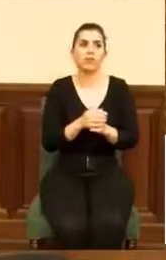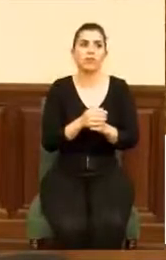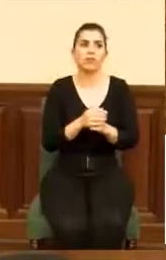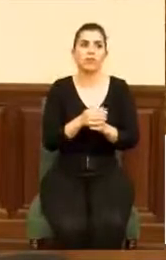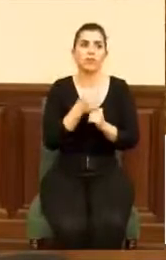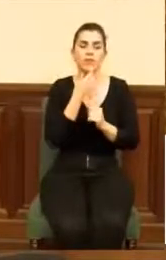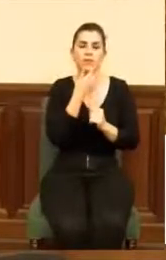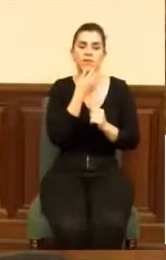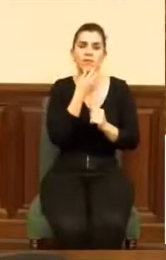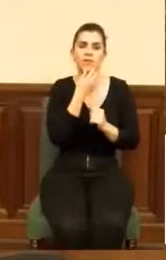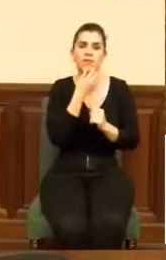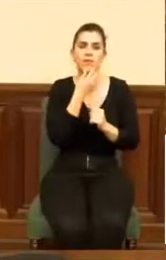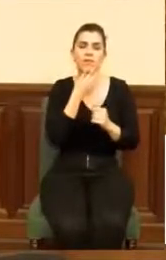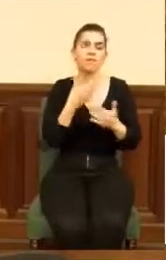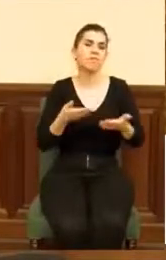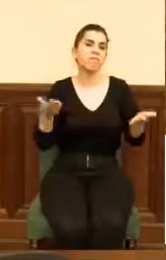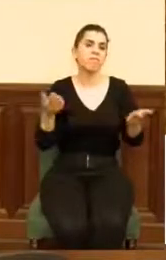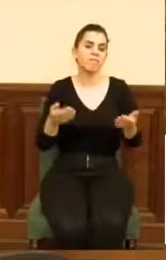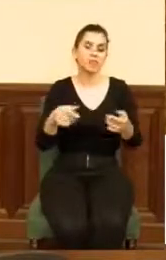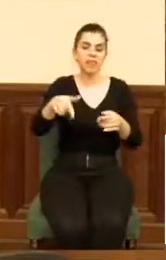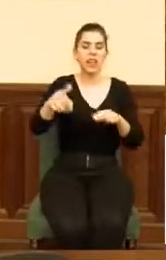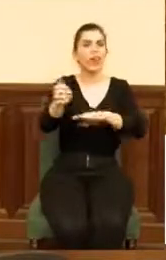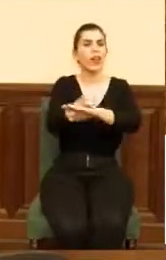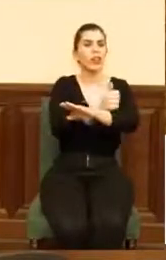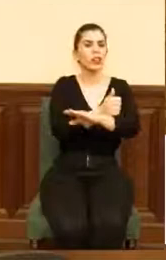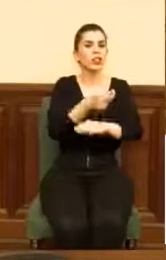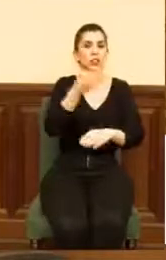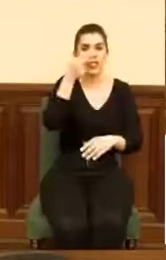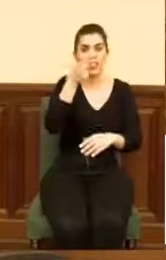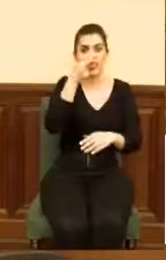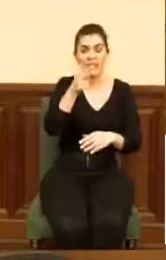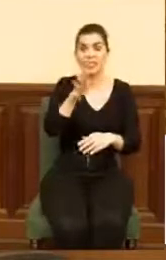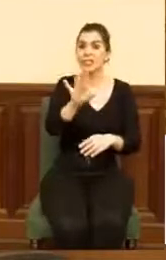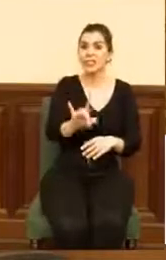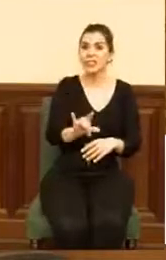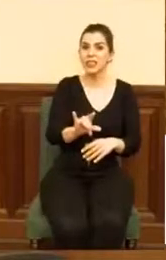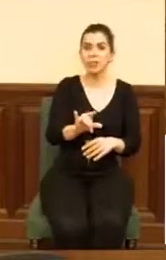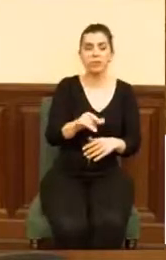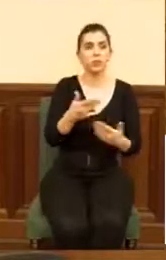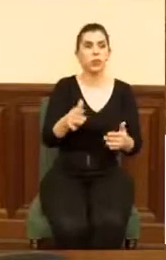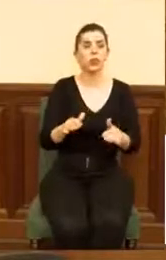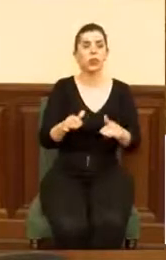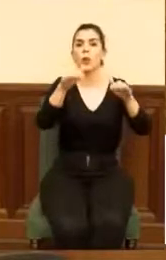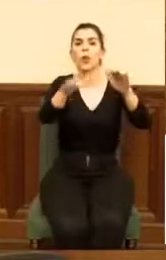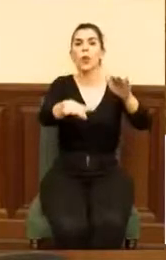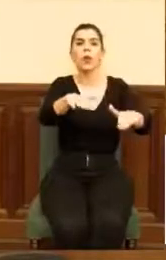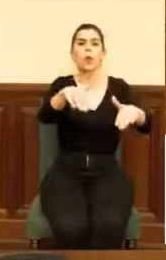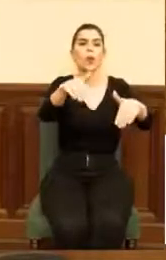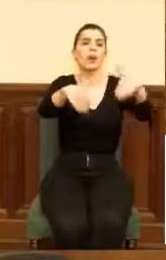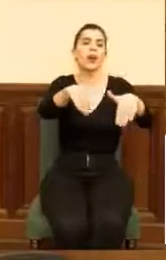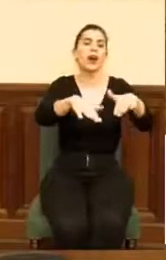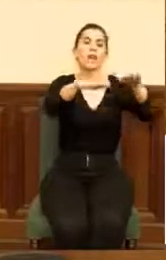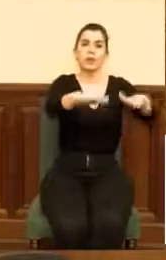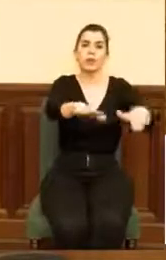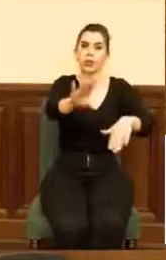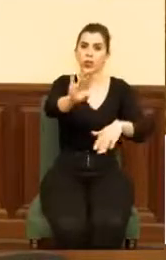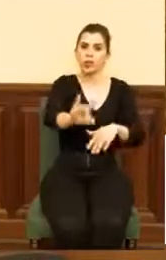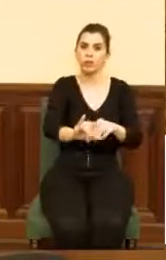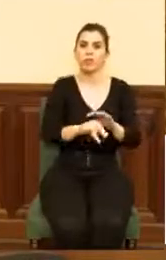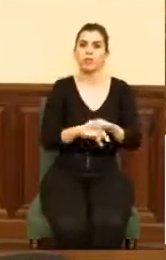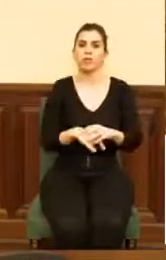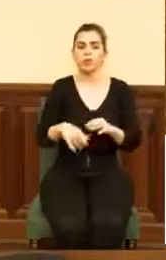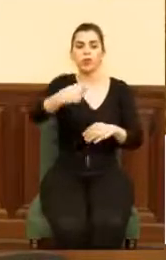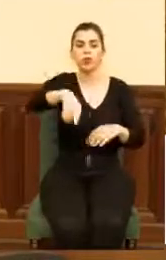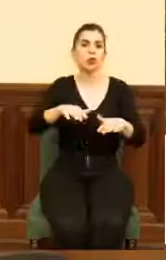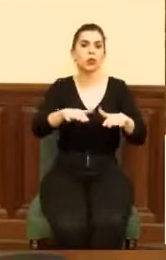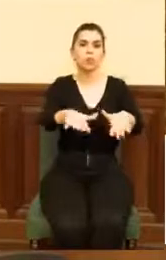Pero bueno, pues es una cosa que interesa a la ciudadanía, pues miren, pues es que se va a votar a favor. Pues esto lo mismo, nosotros nos vamos a abstener